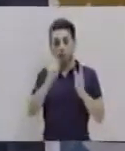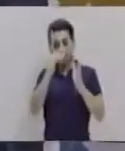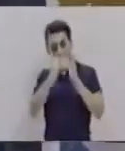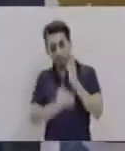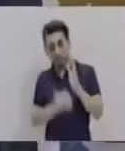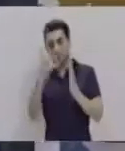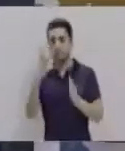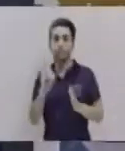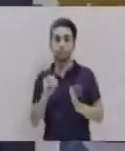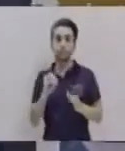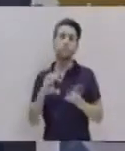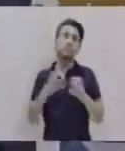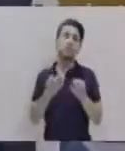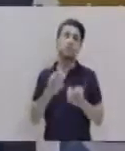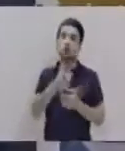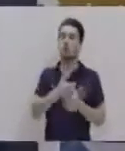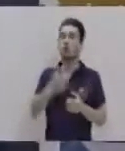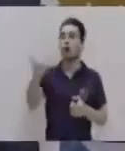pagar? 80.